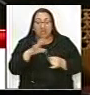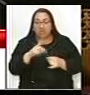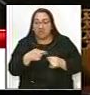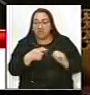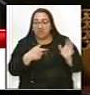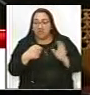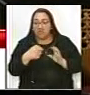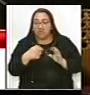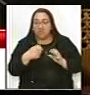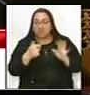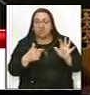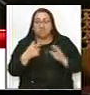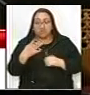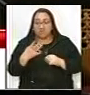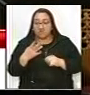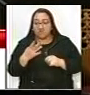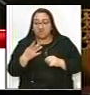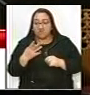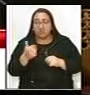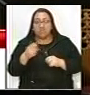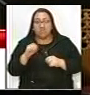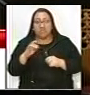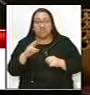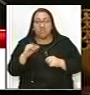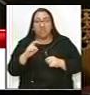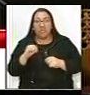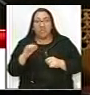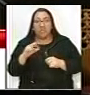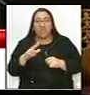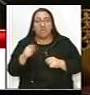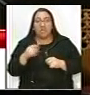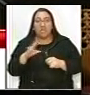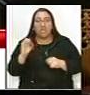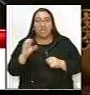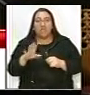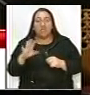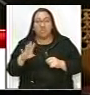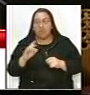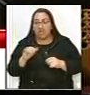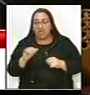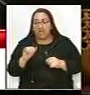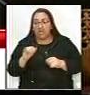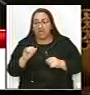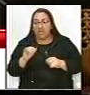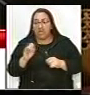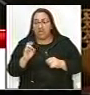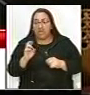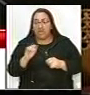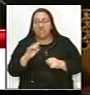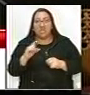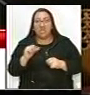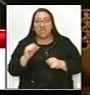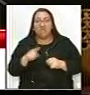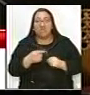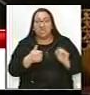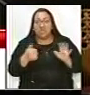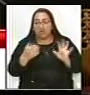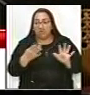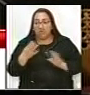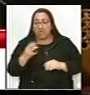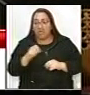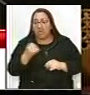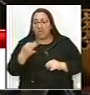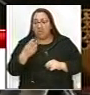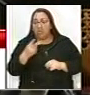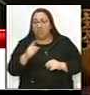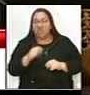774 américa móvil 3 mil 554 internet a mil 695 y otras